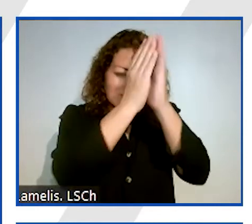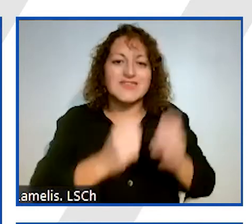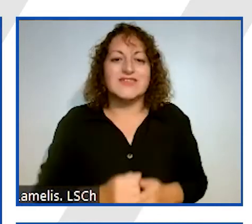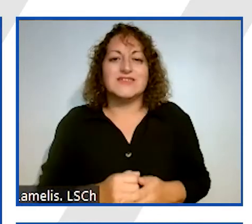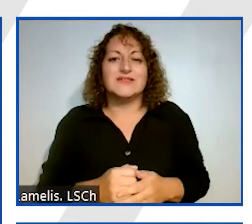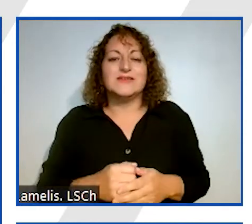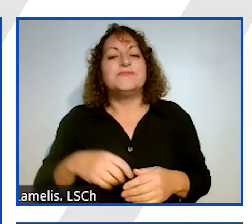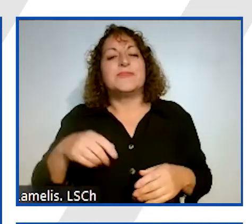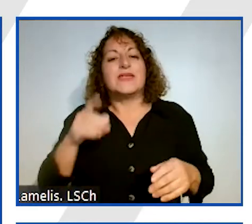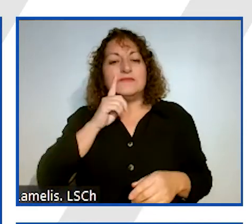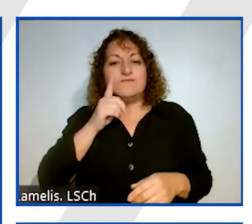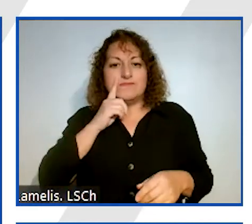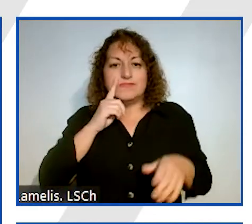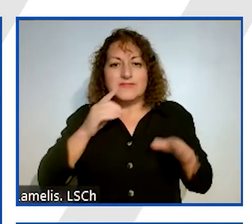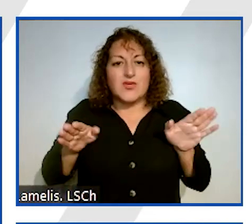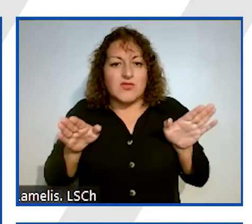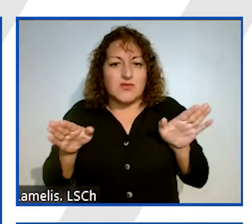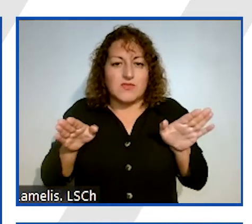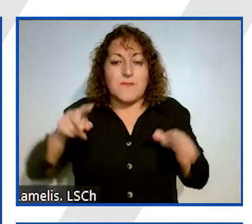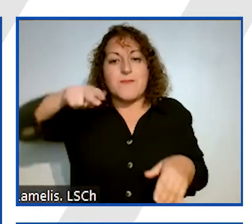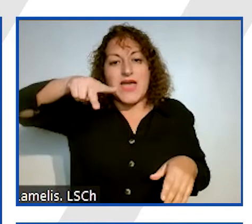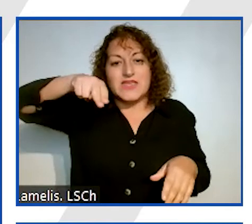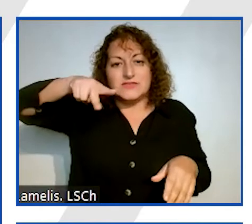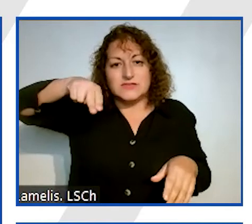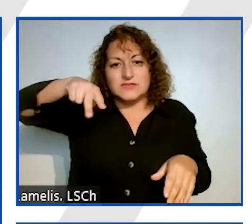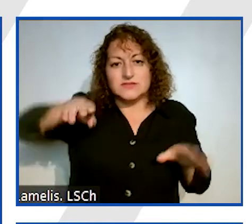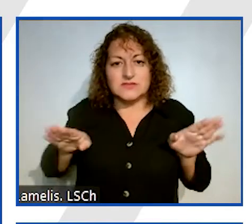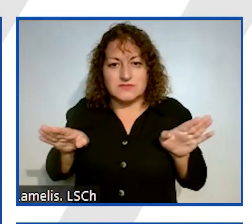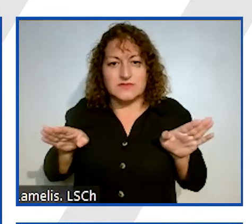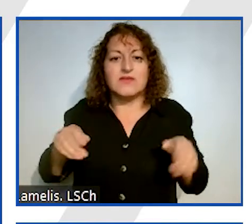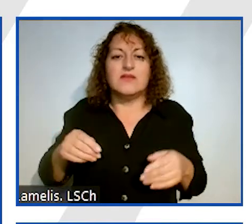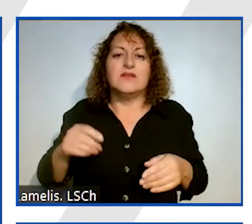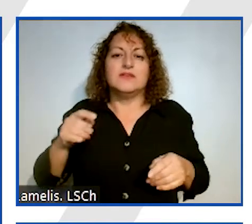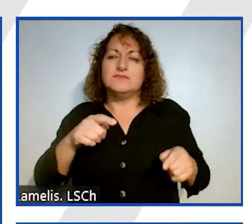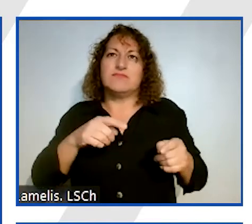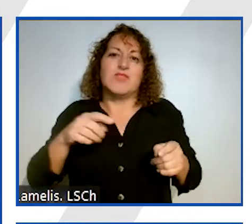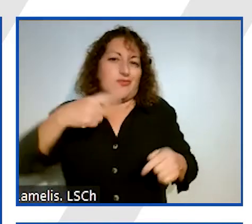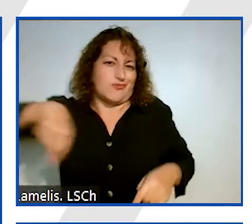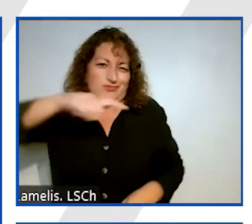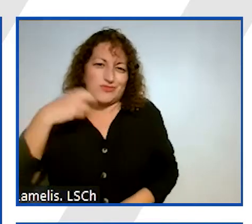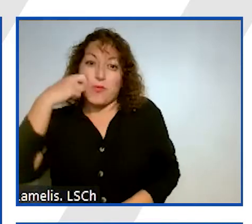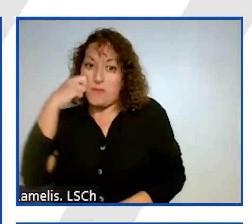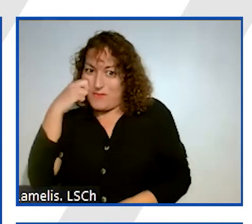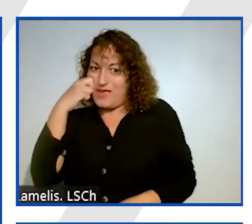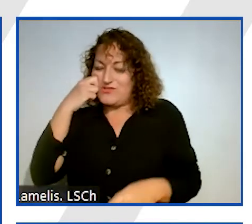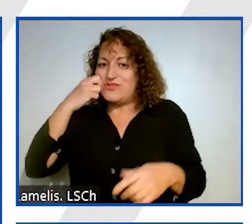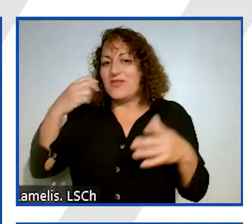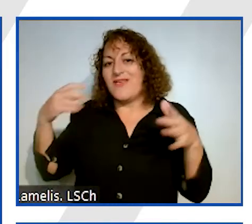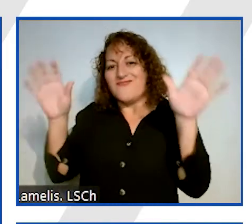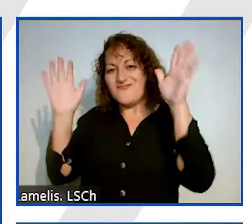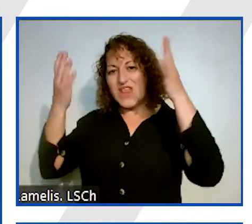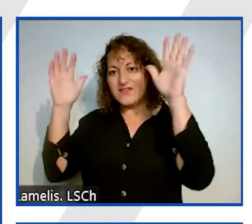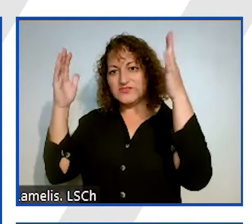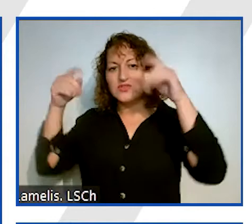conjunto de aletas pares. El conjunto de aletas pares, si lo llevamos a los vertebrados superiores o a nosotros, las aletas pares son los